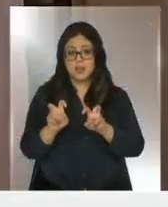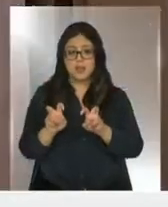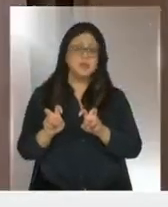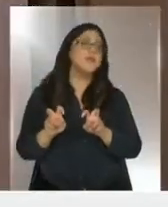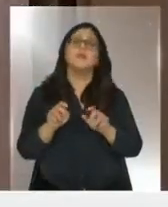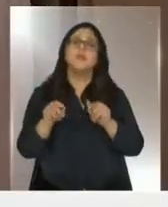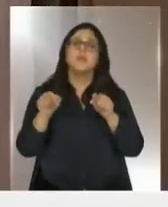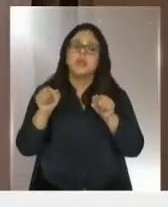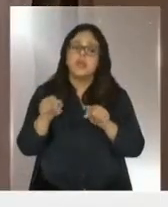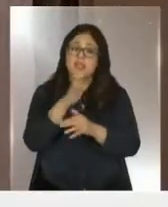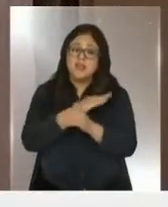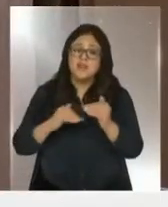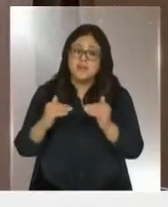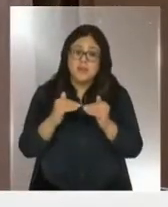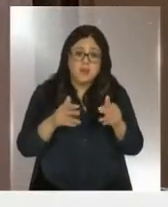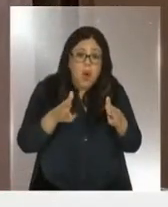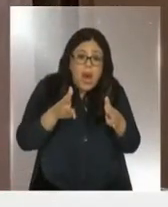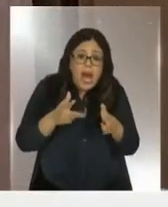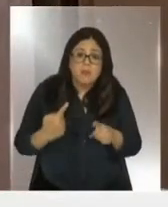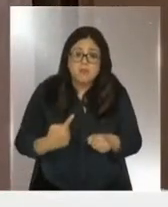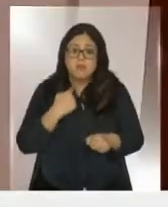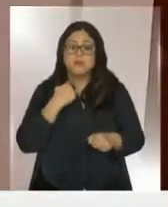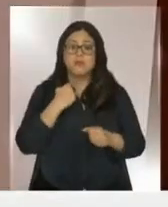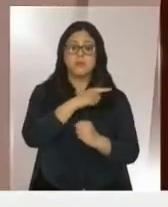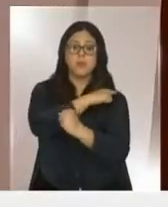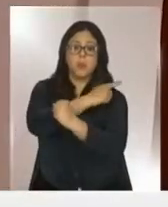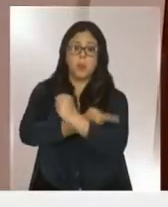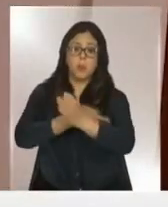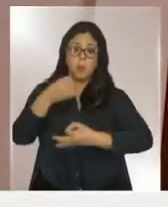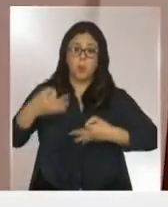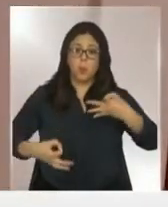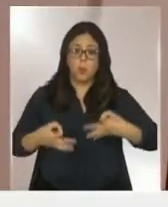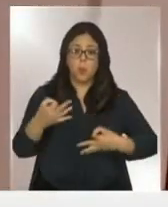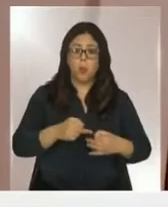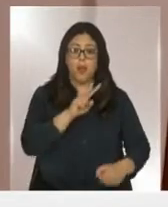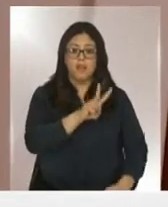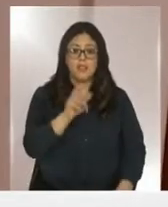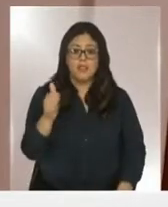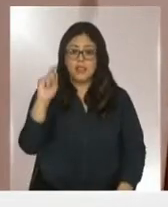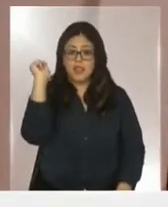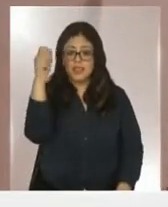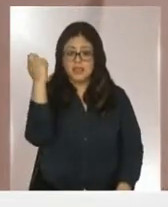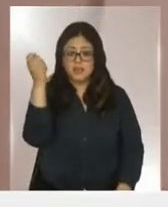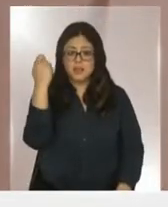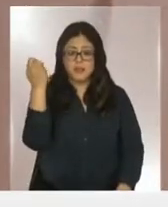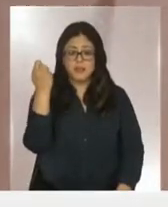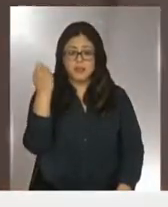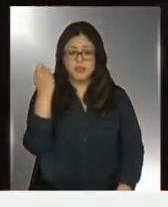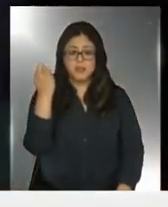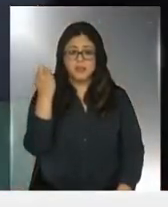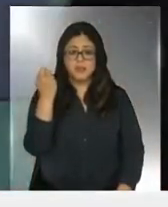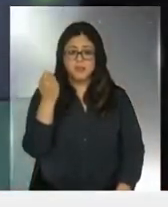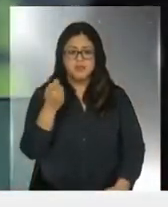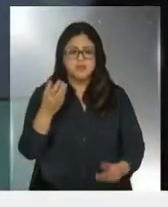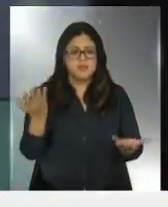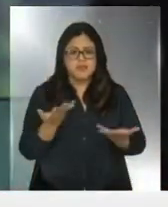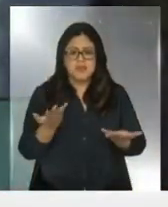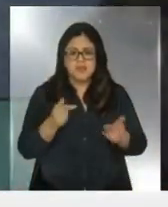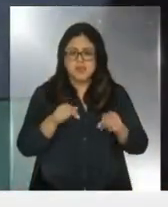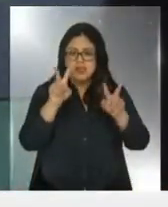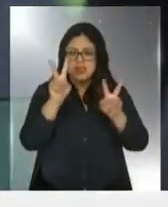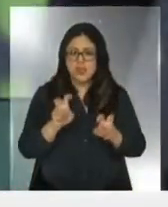El mismo tipo de ataque también lo sufre el Poder Judicial el 26 de septiembre. ¿Cómo ocurrió este